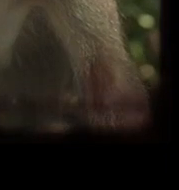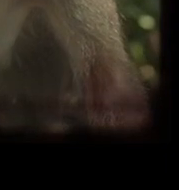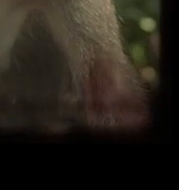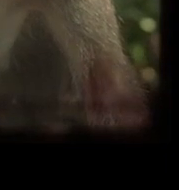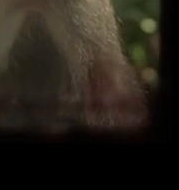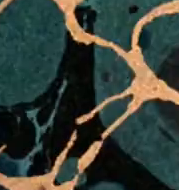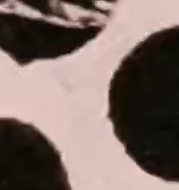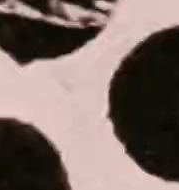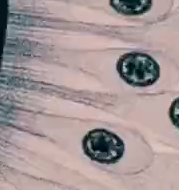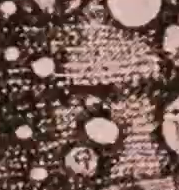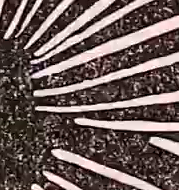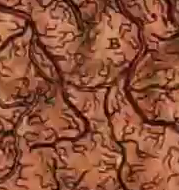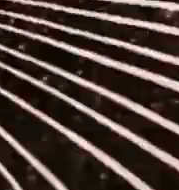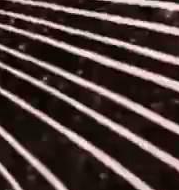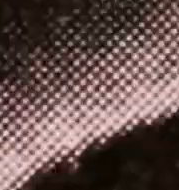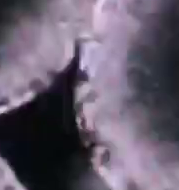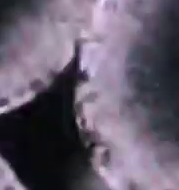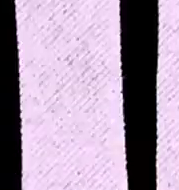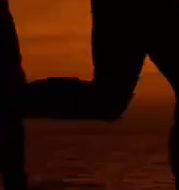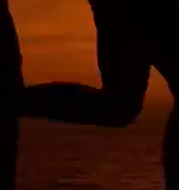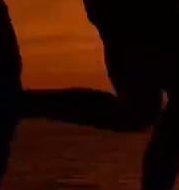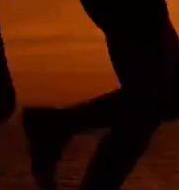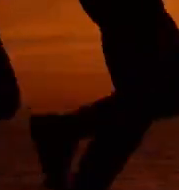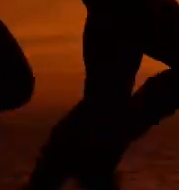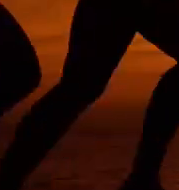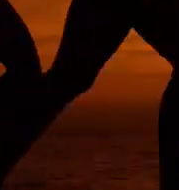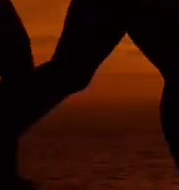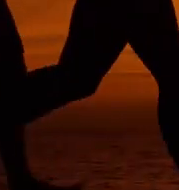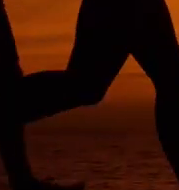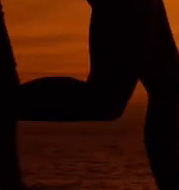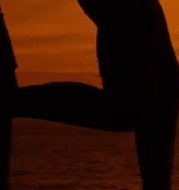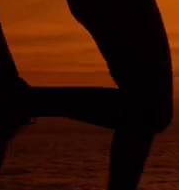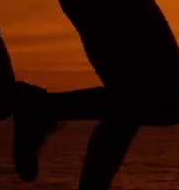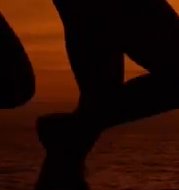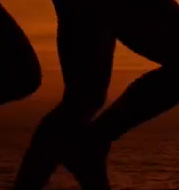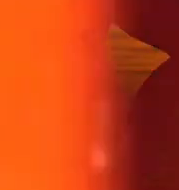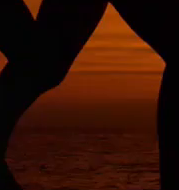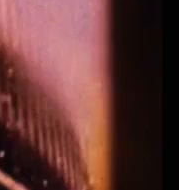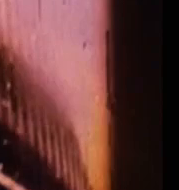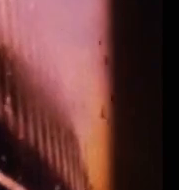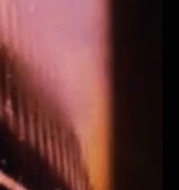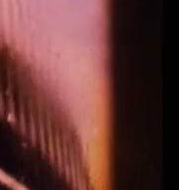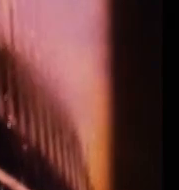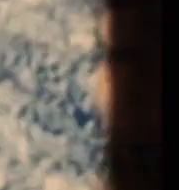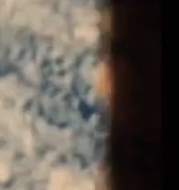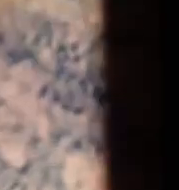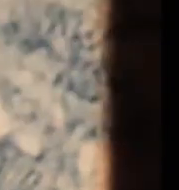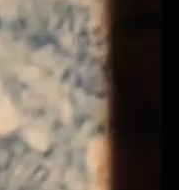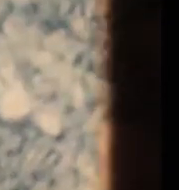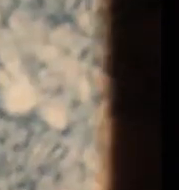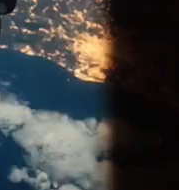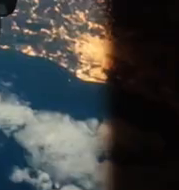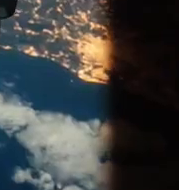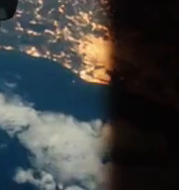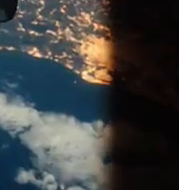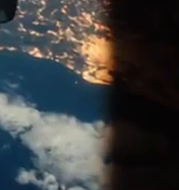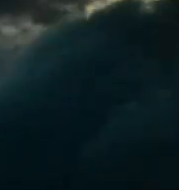especies, vencer las enfermedades y acelerar la evolución. ¿Colonizar el